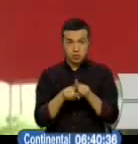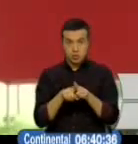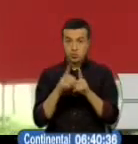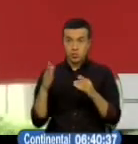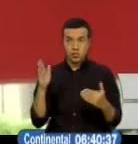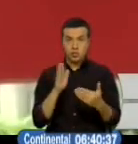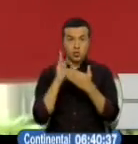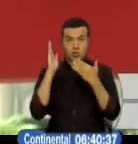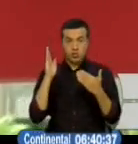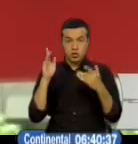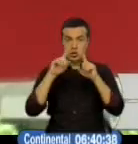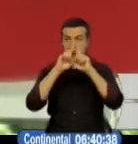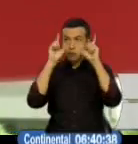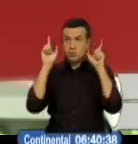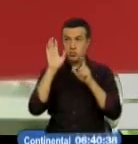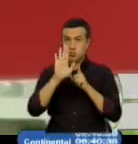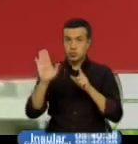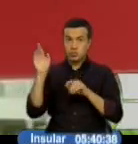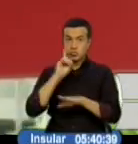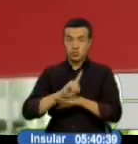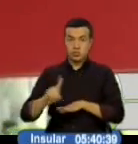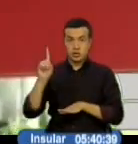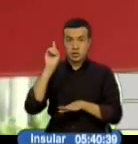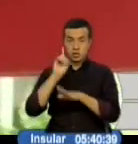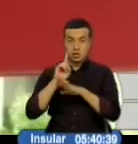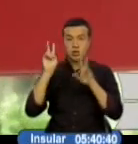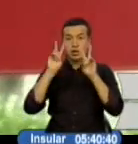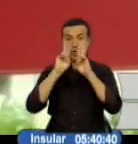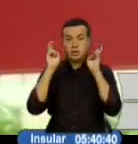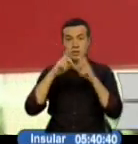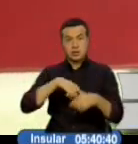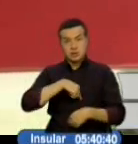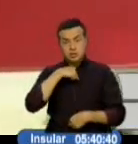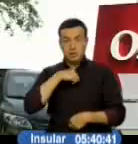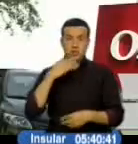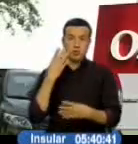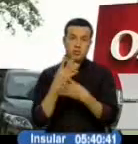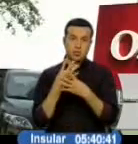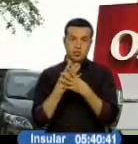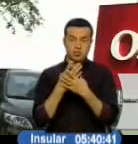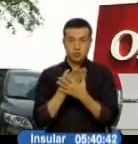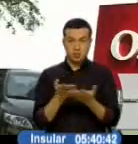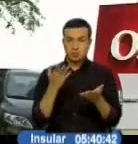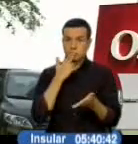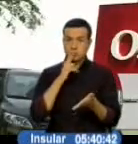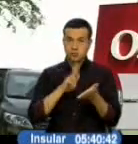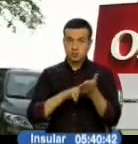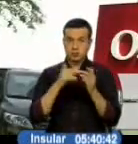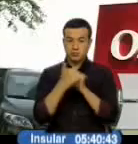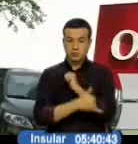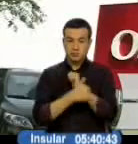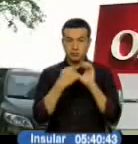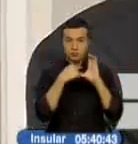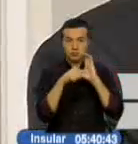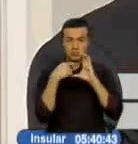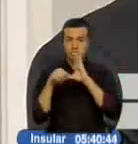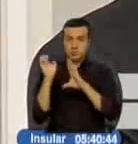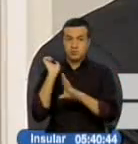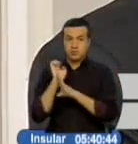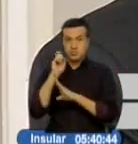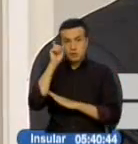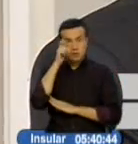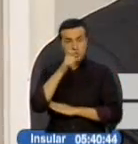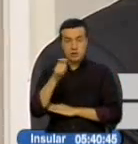contra ellos, la compañía y sus directivos, ya sea en el ámbito civil o penal. El oficio fue enviado a varios países, incluido Ecuador, cuyo